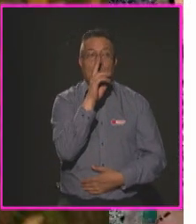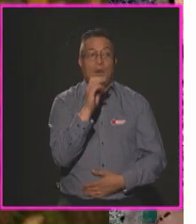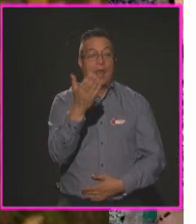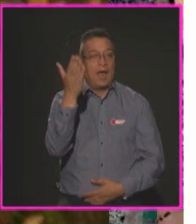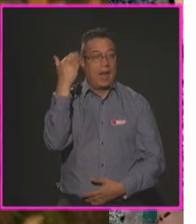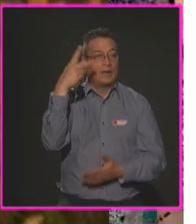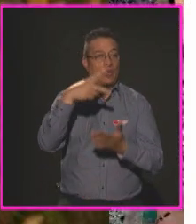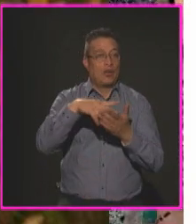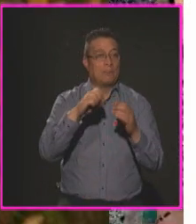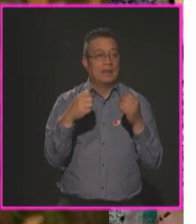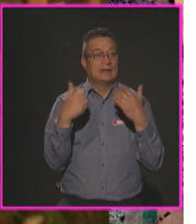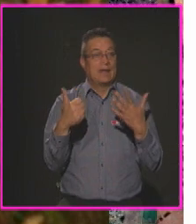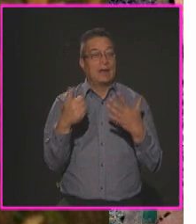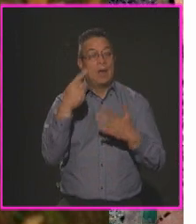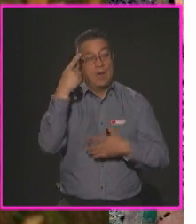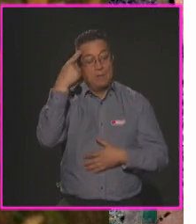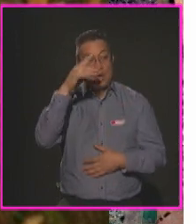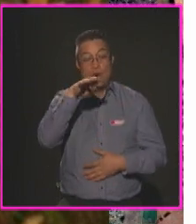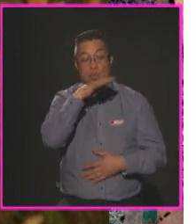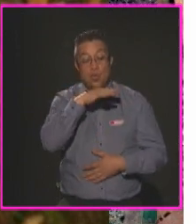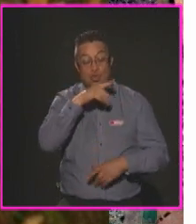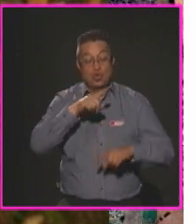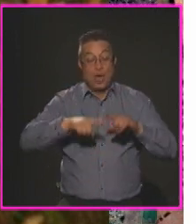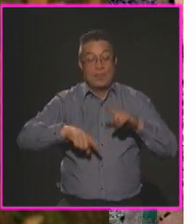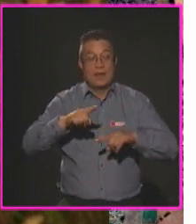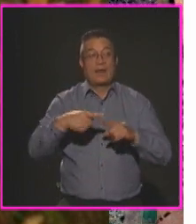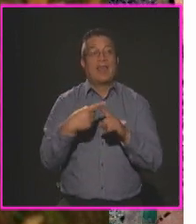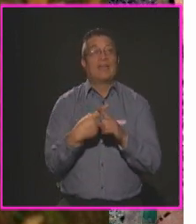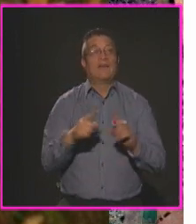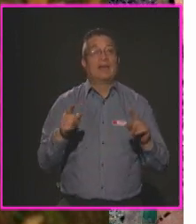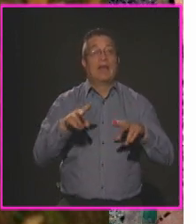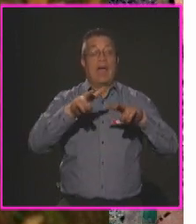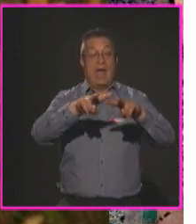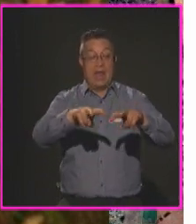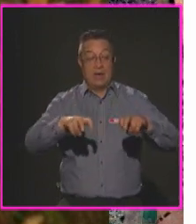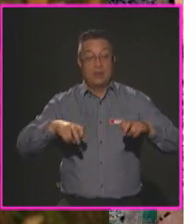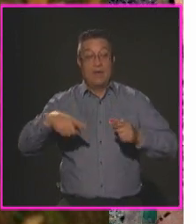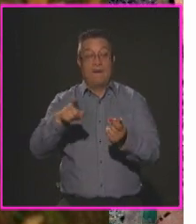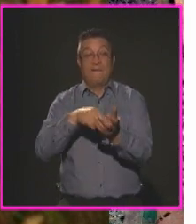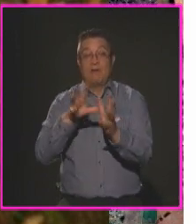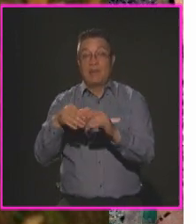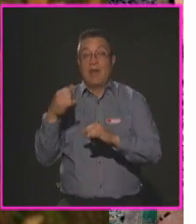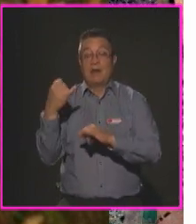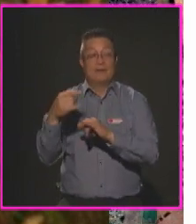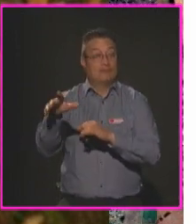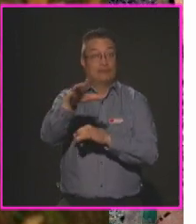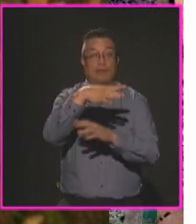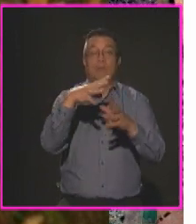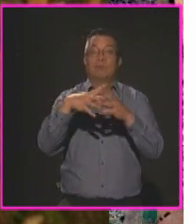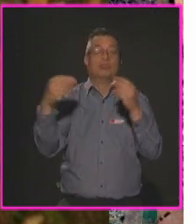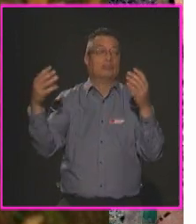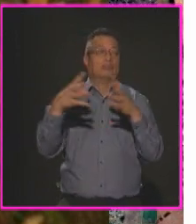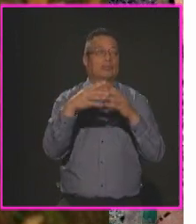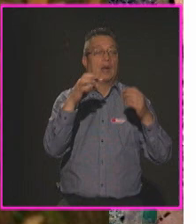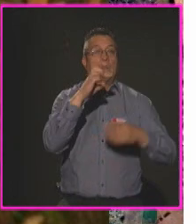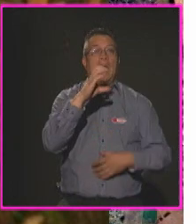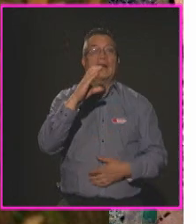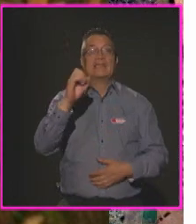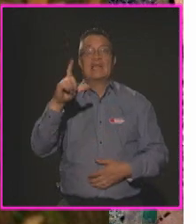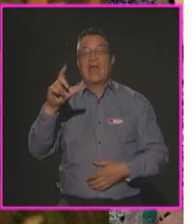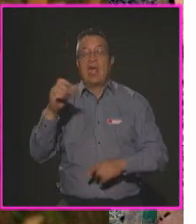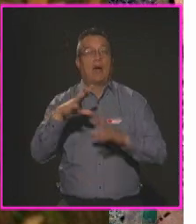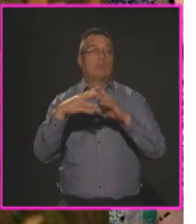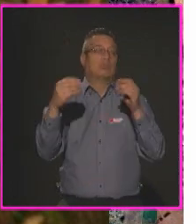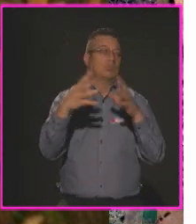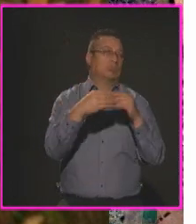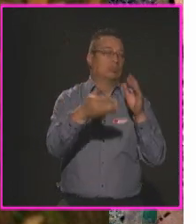el 2006, excepto que el uso de la tierra es totalmente distinto. Ya la agricultura familiar campesina desapareció, parcelas de agrado, cultivos agrícolas de